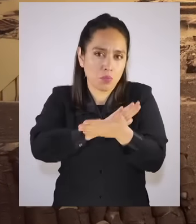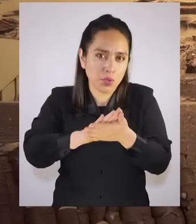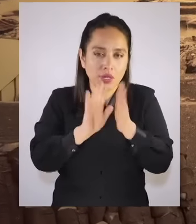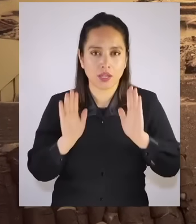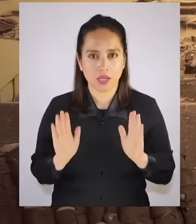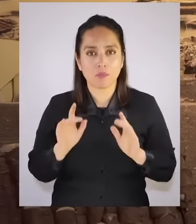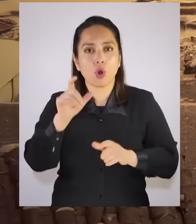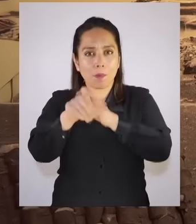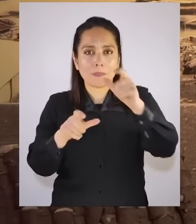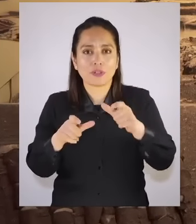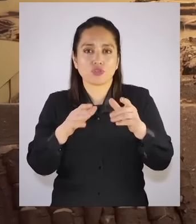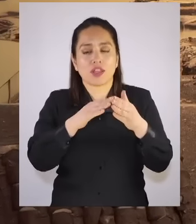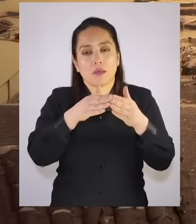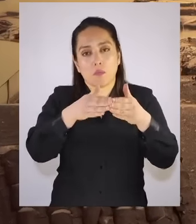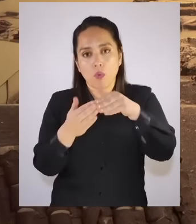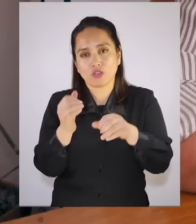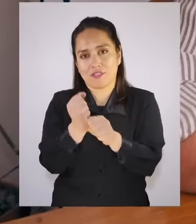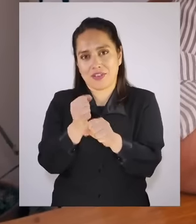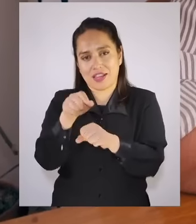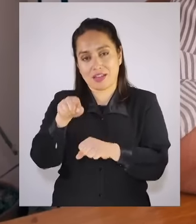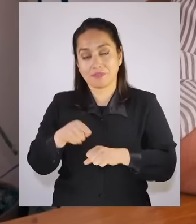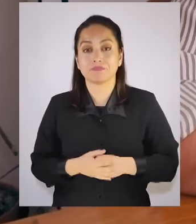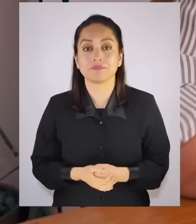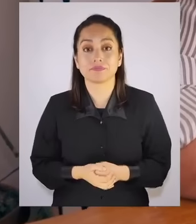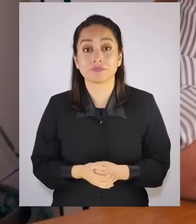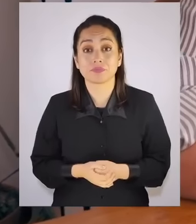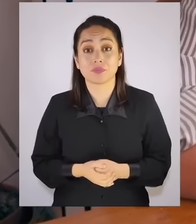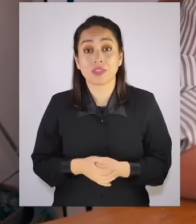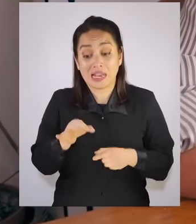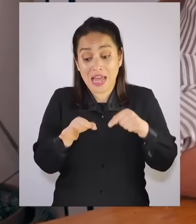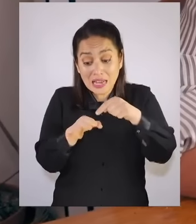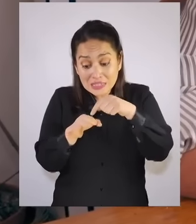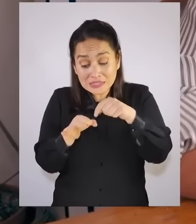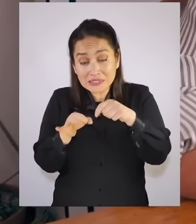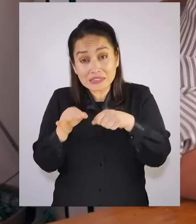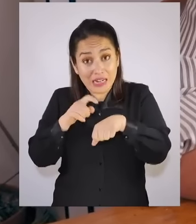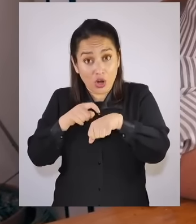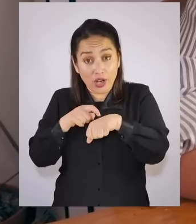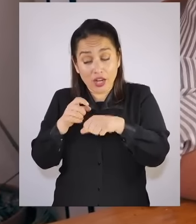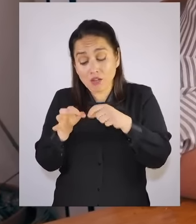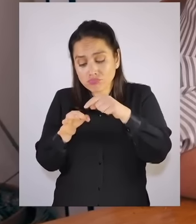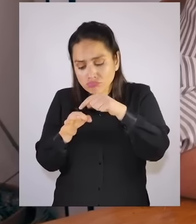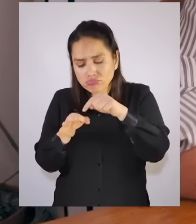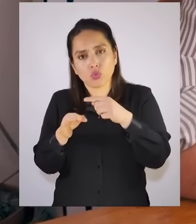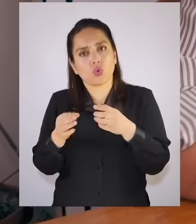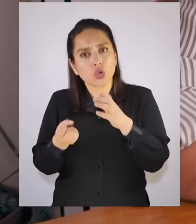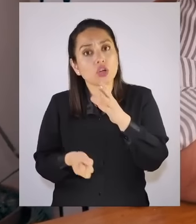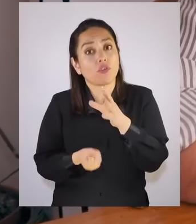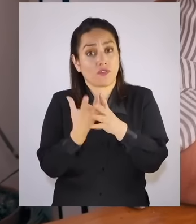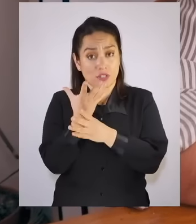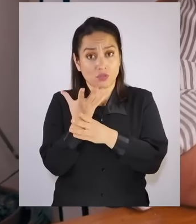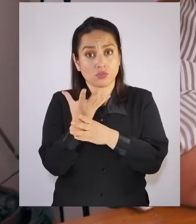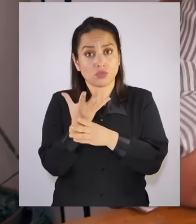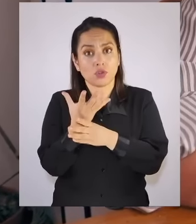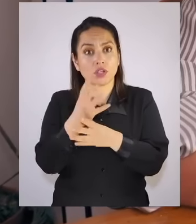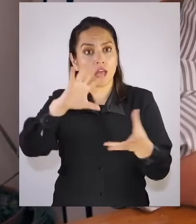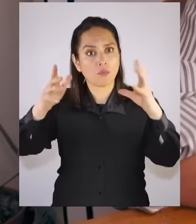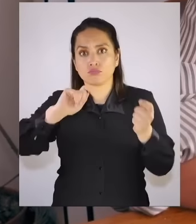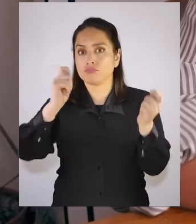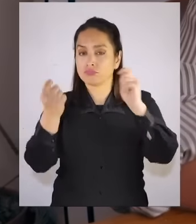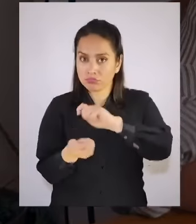o gente de puerto. La relojería en sí fue una innovación que de alguna manera cambió el